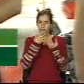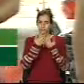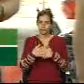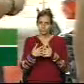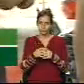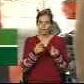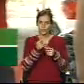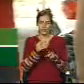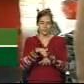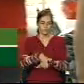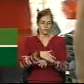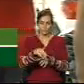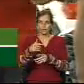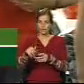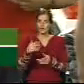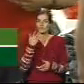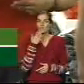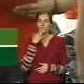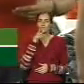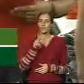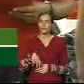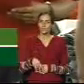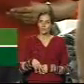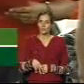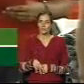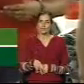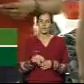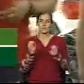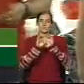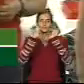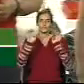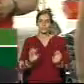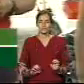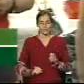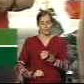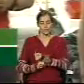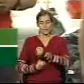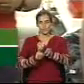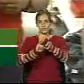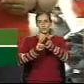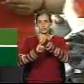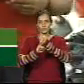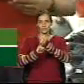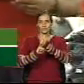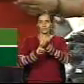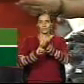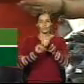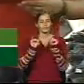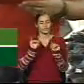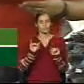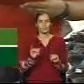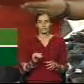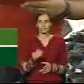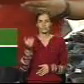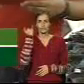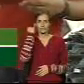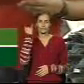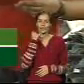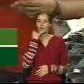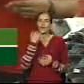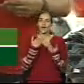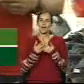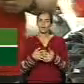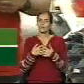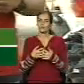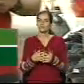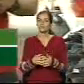diferentes canales, como lo es también una infraestructura de apoyo, en este caso